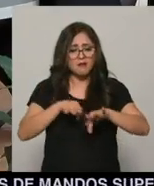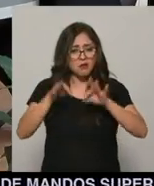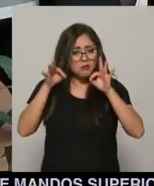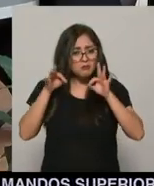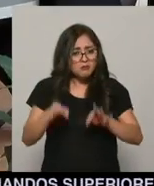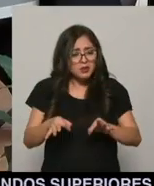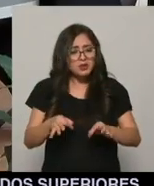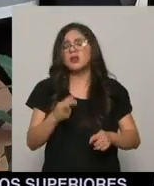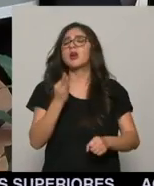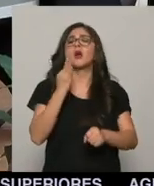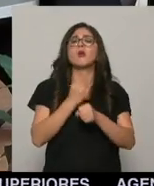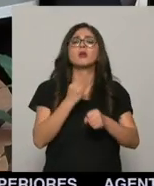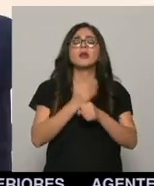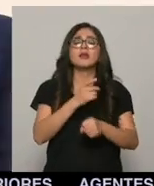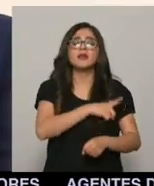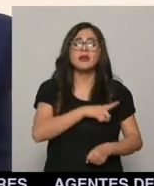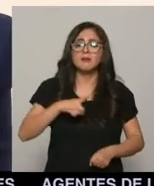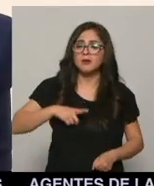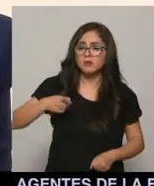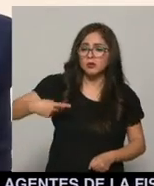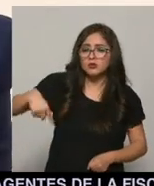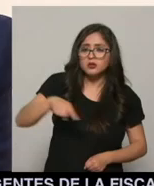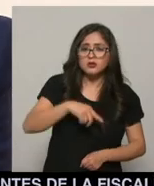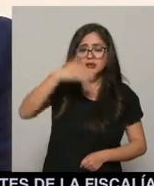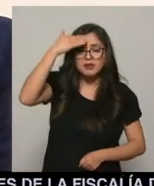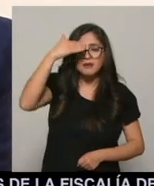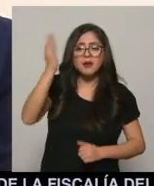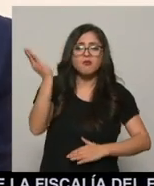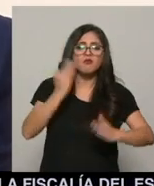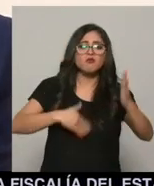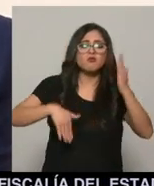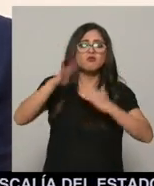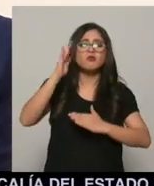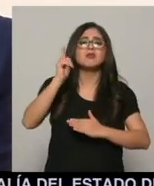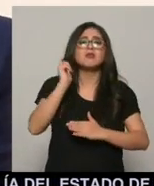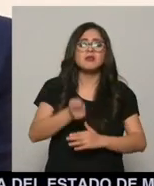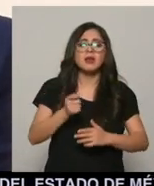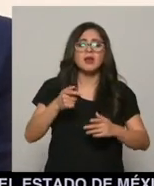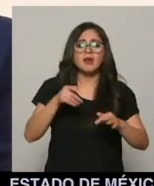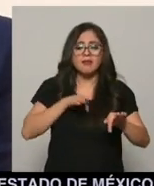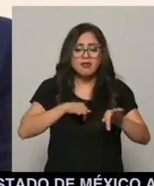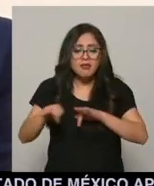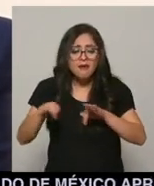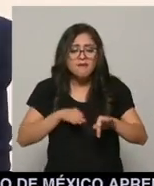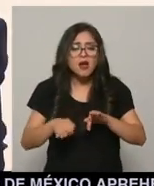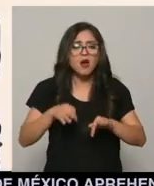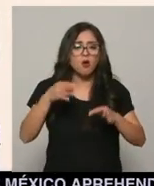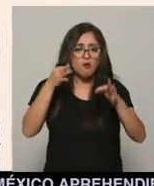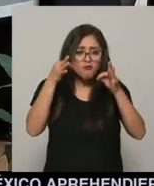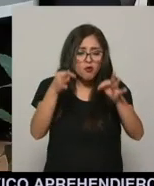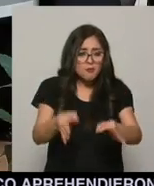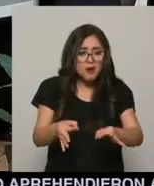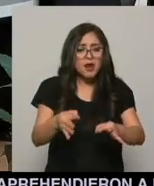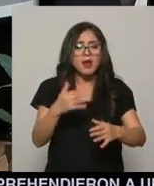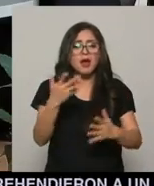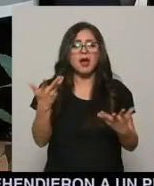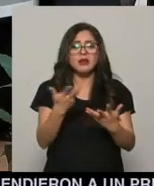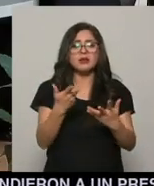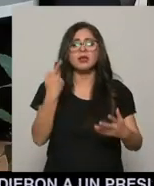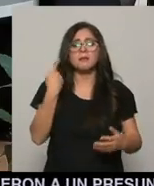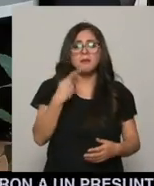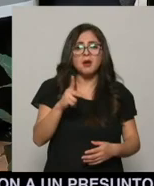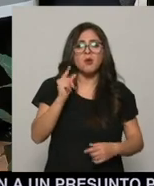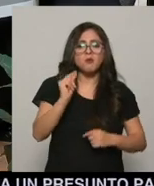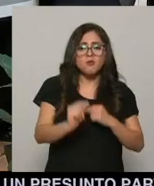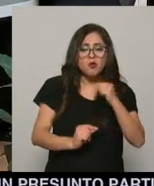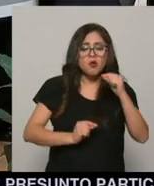aquí lo que tenemos que ver es que demos el siguiente salto, que es la generación de empleo formal, y aquí en esa ruta vamos. No tengo la menor duda